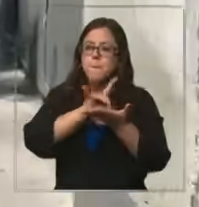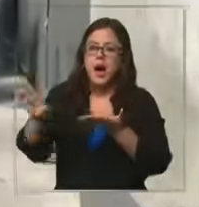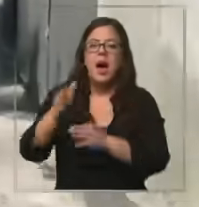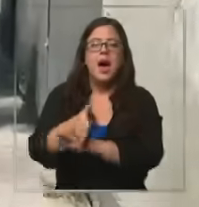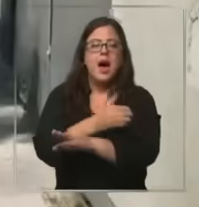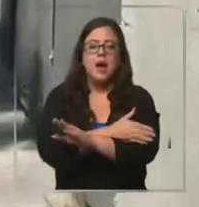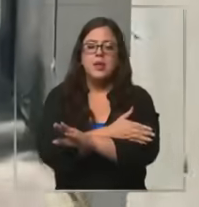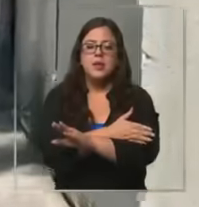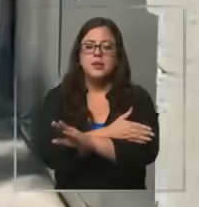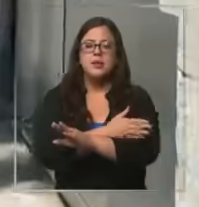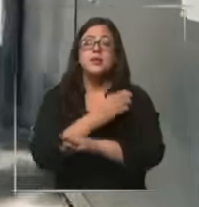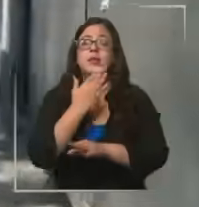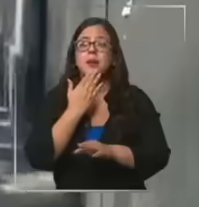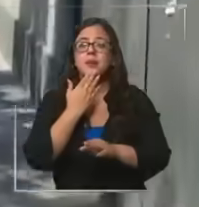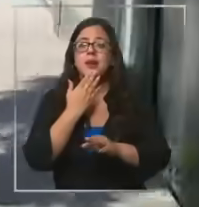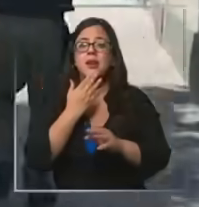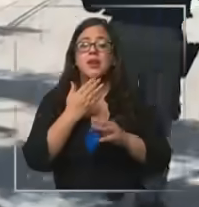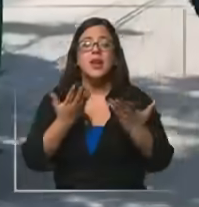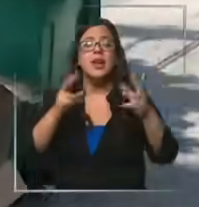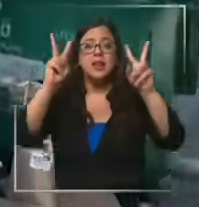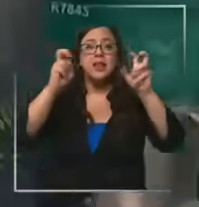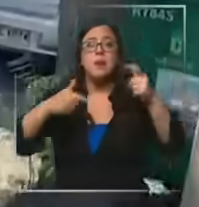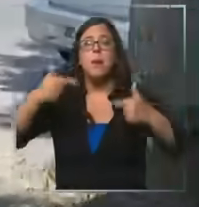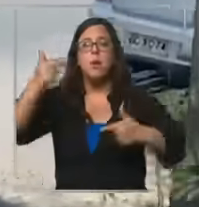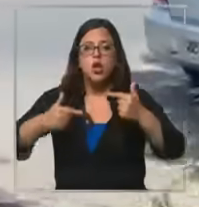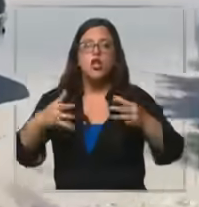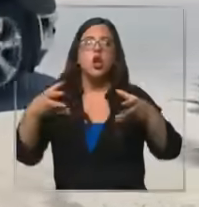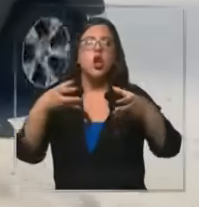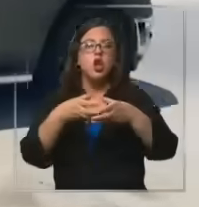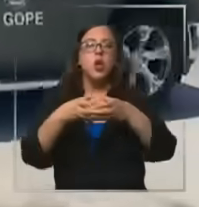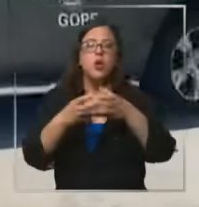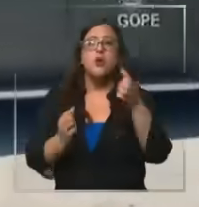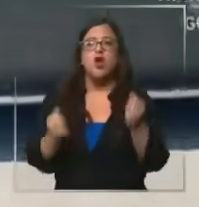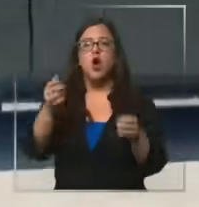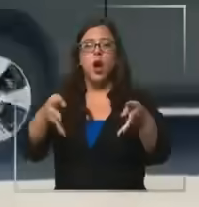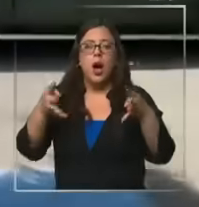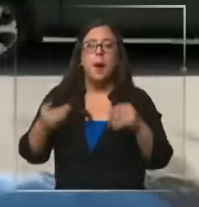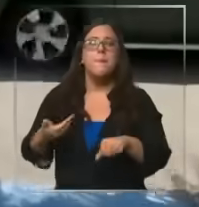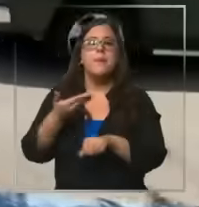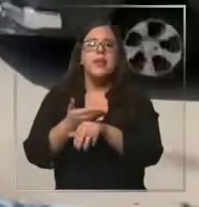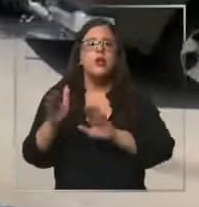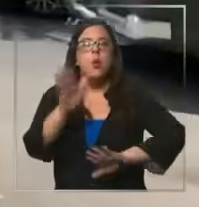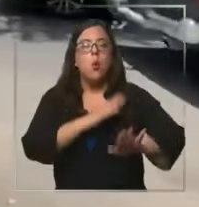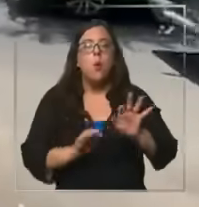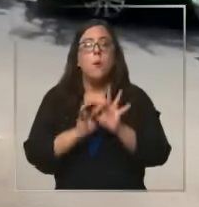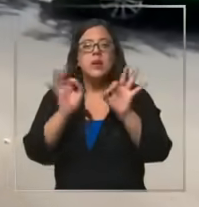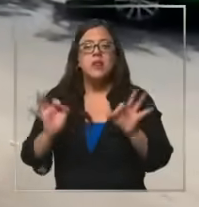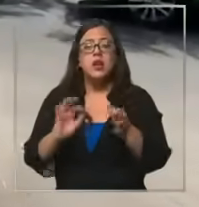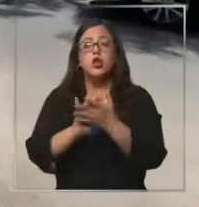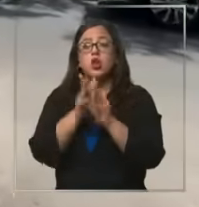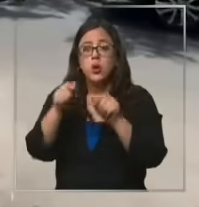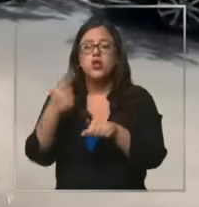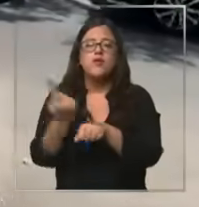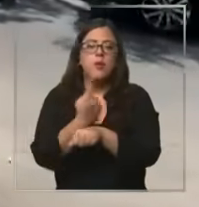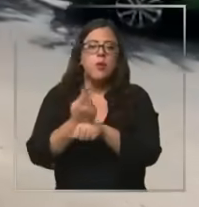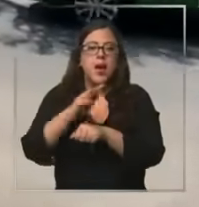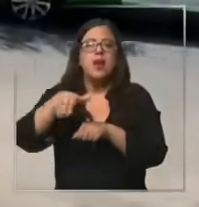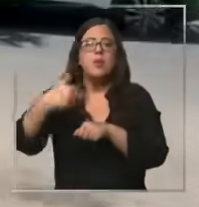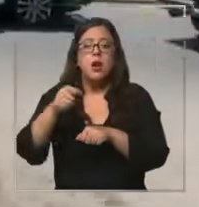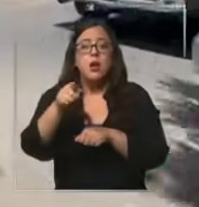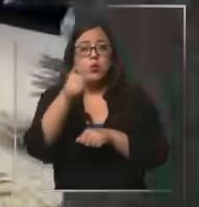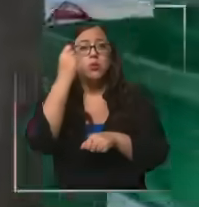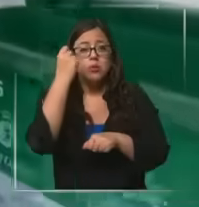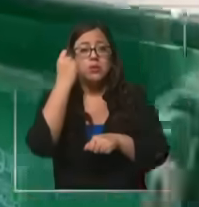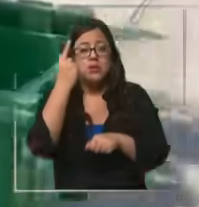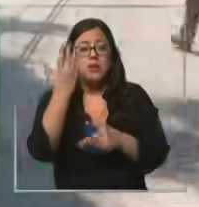antes. Y también hay reacciones políticas a esto del gremio de los camioneros, están pidiendo protección especial. De todo eso vamos a hablar más adelante, Avelino, sabemos que tienes una